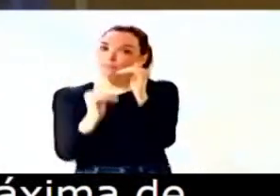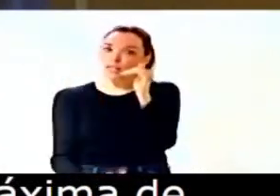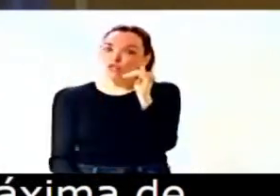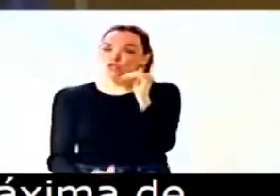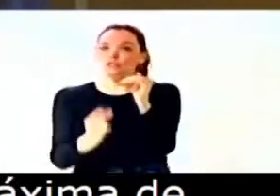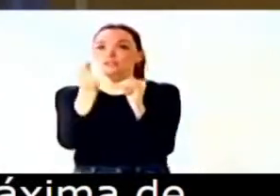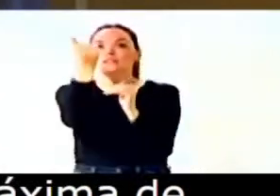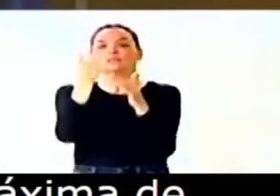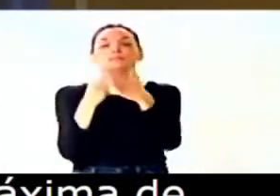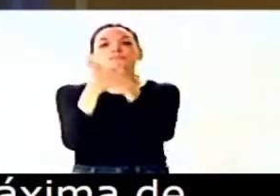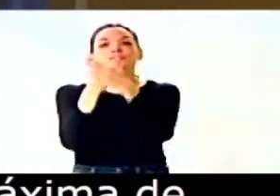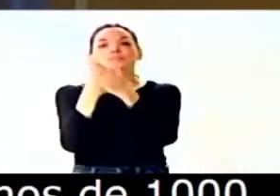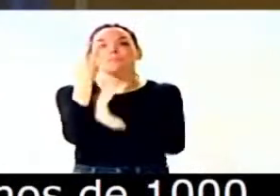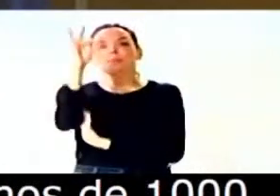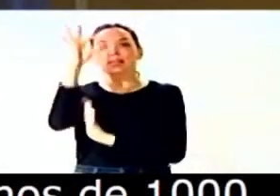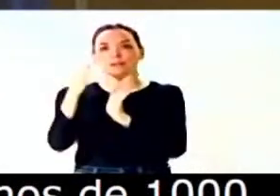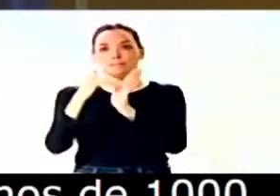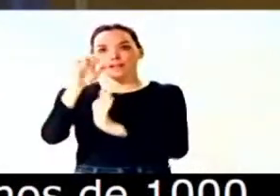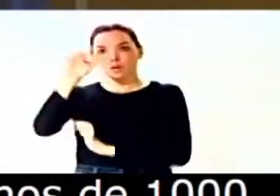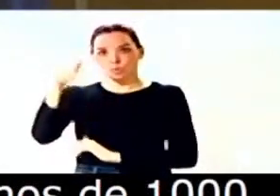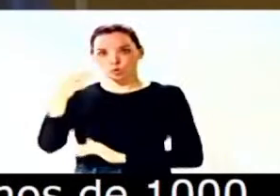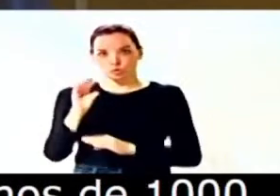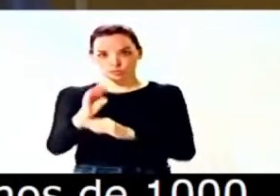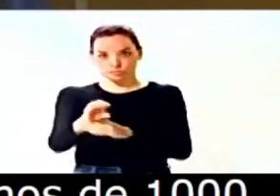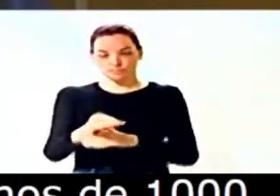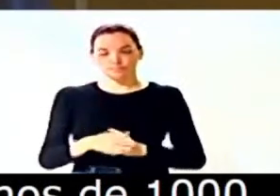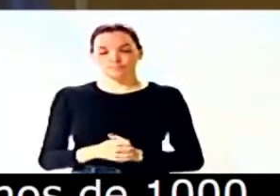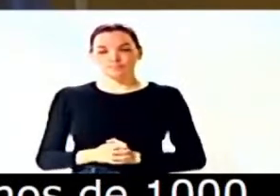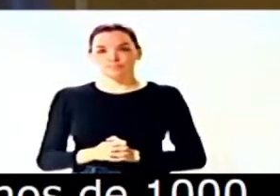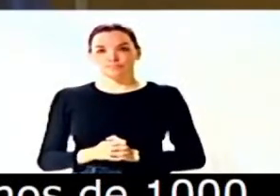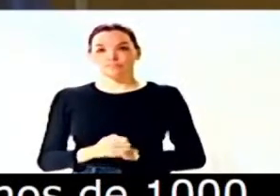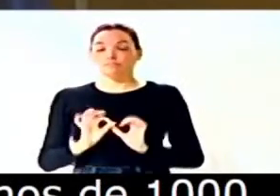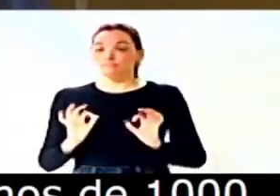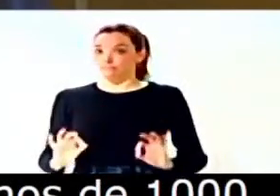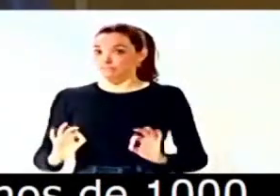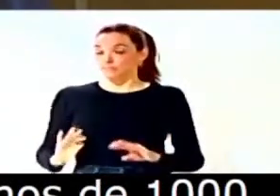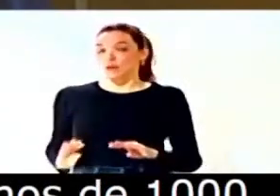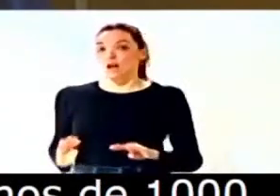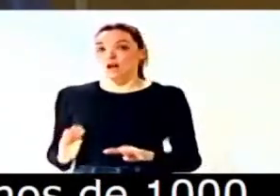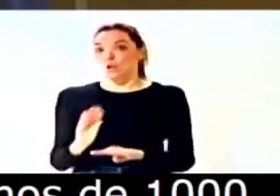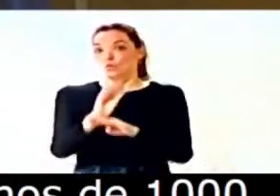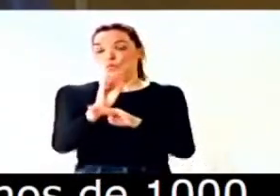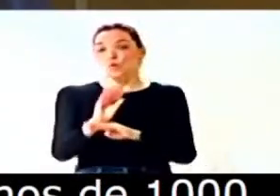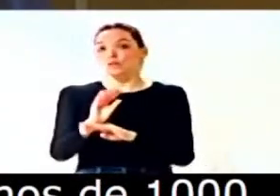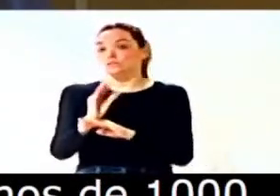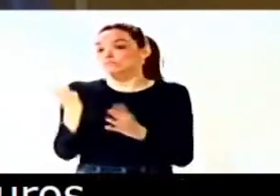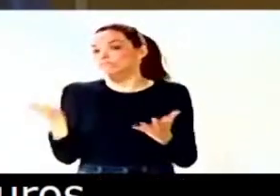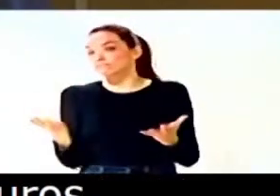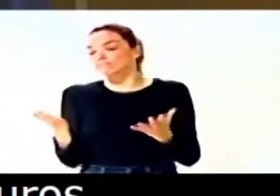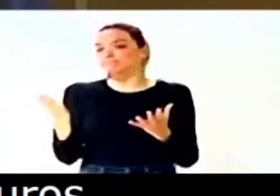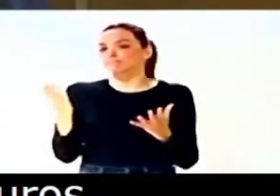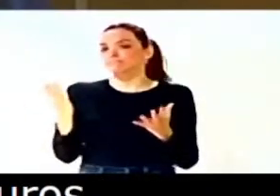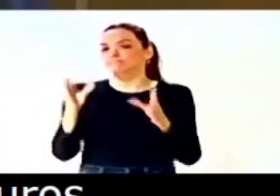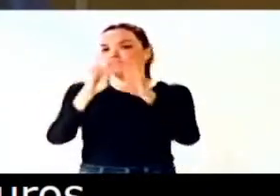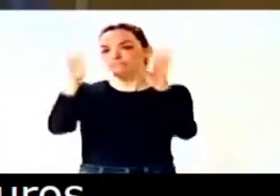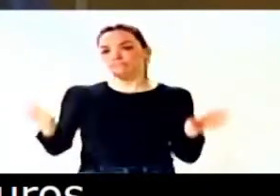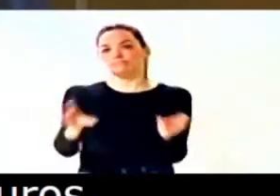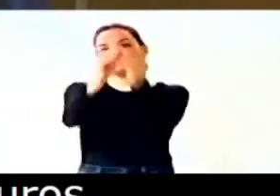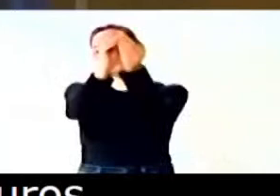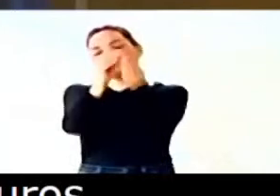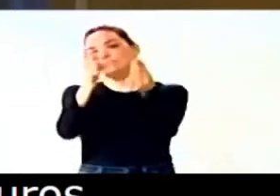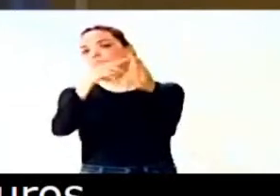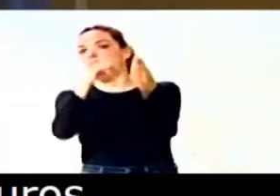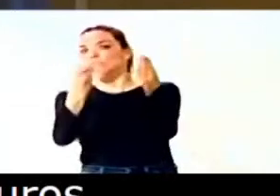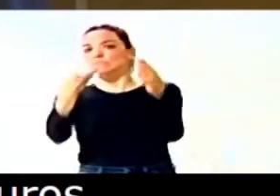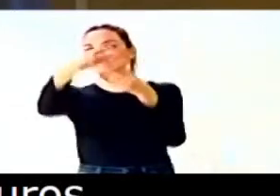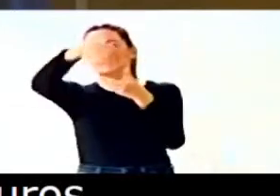cuantía máxima de 20.000 euros. Estas ayudas van a ser entendidas o son entendidas